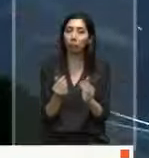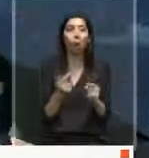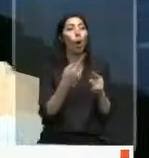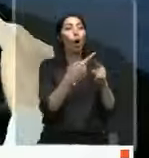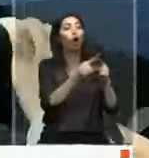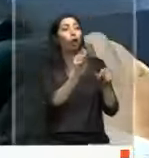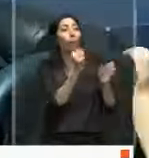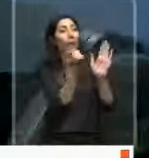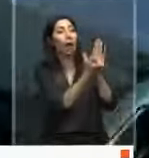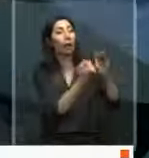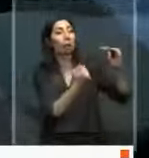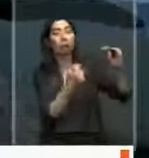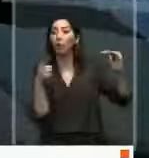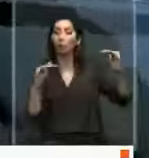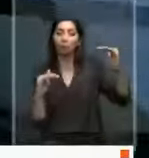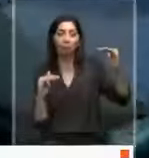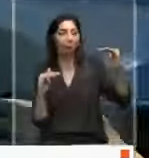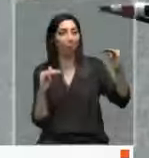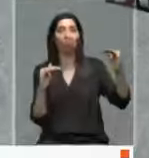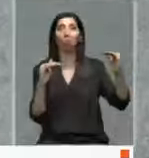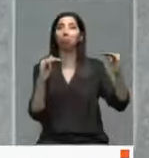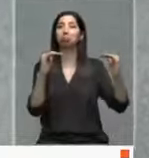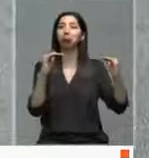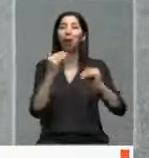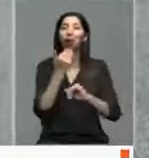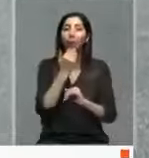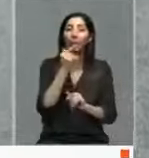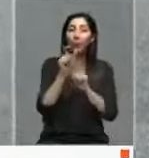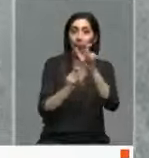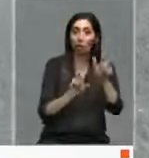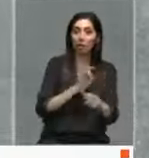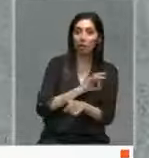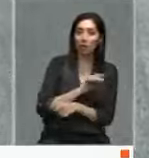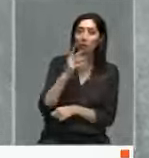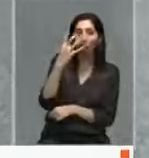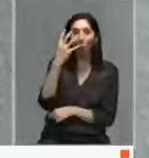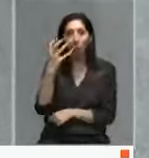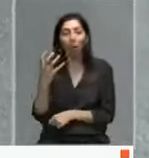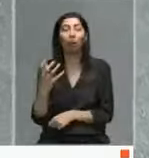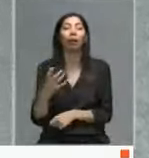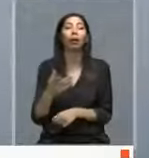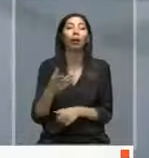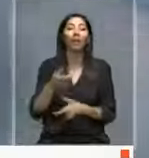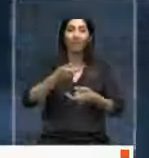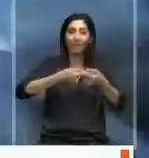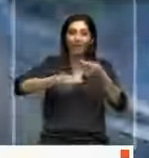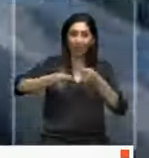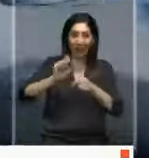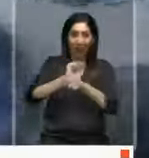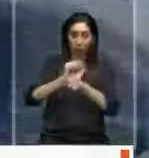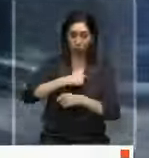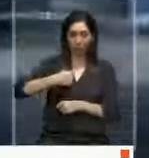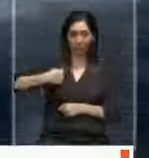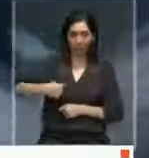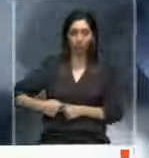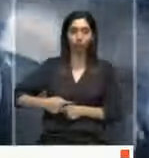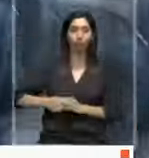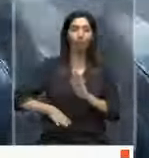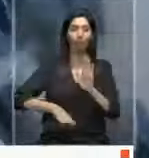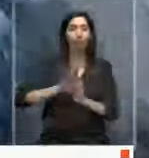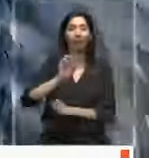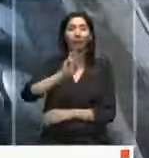estándar. También convenciendo al usuario chileno. Según cifras de ANAC, las ventas de vehículos de origen chino superan el